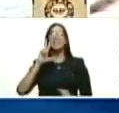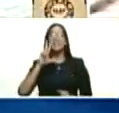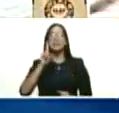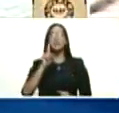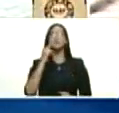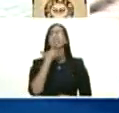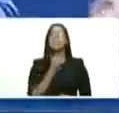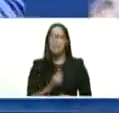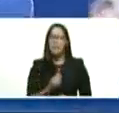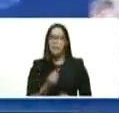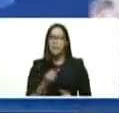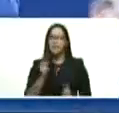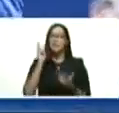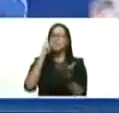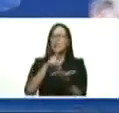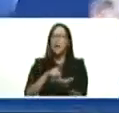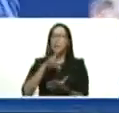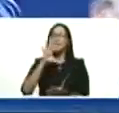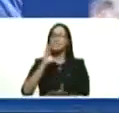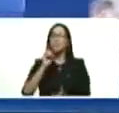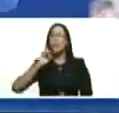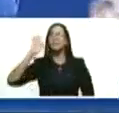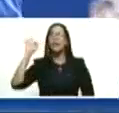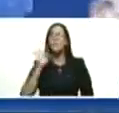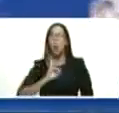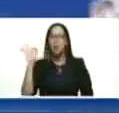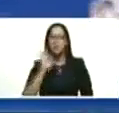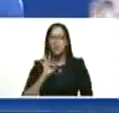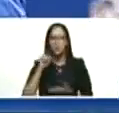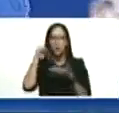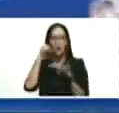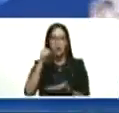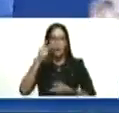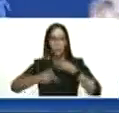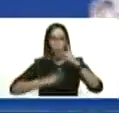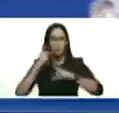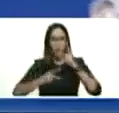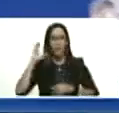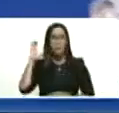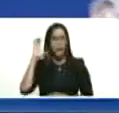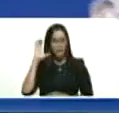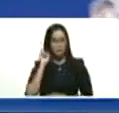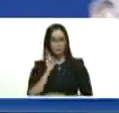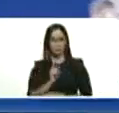diciembre llegamos al 50% de los CLAT productivos en el país.